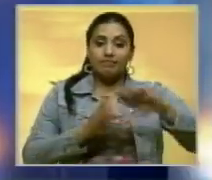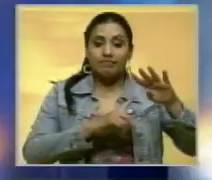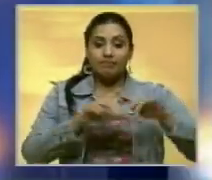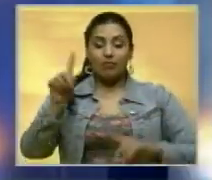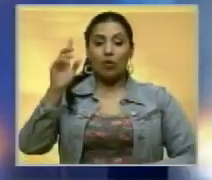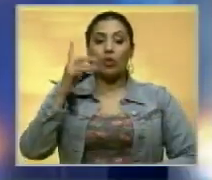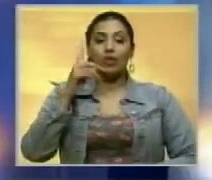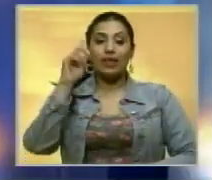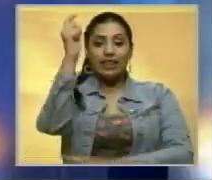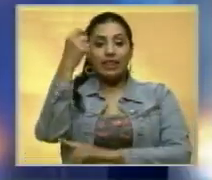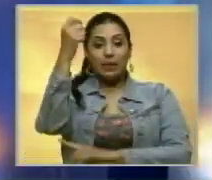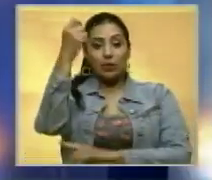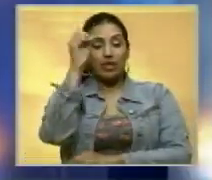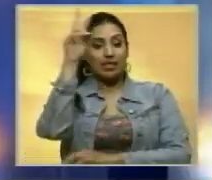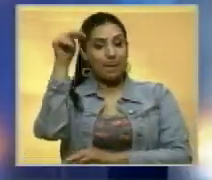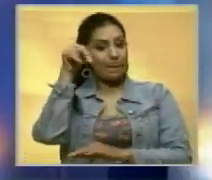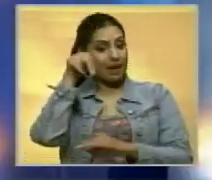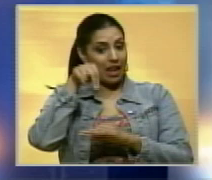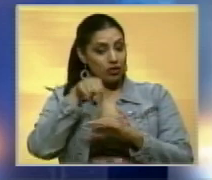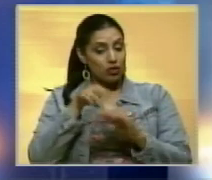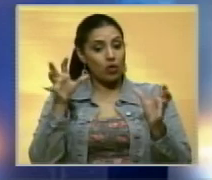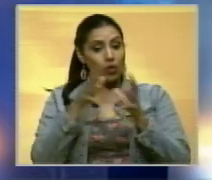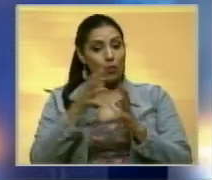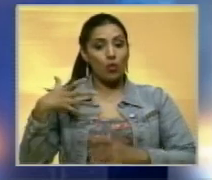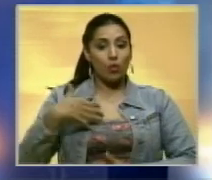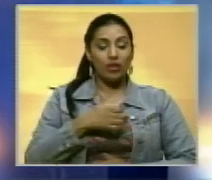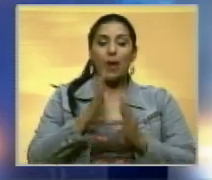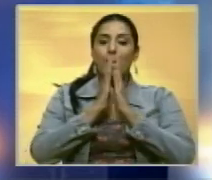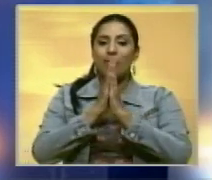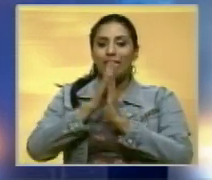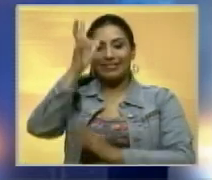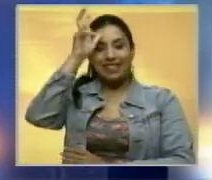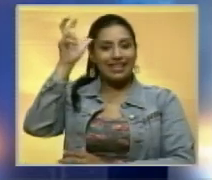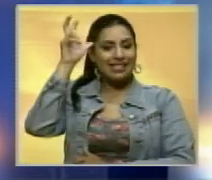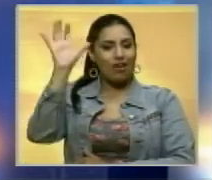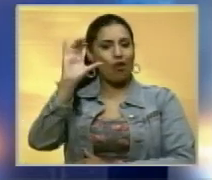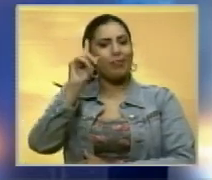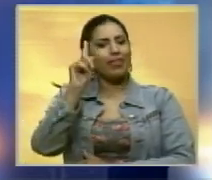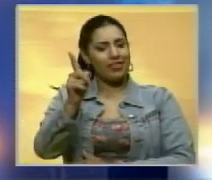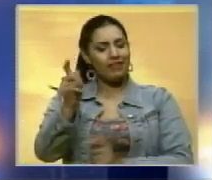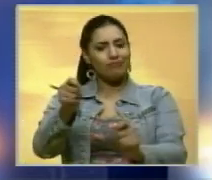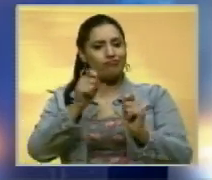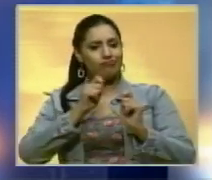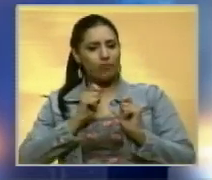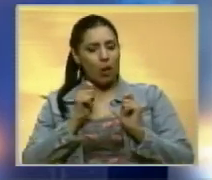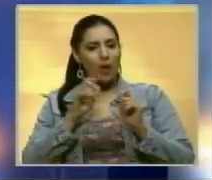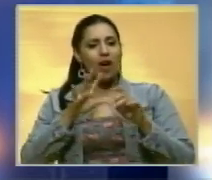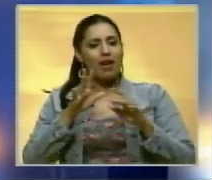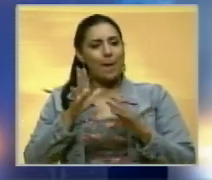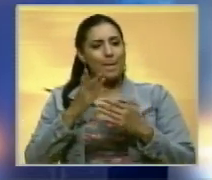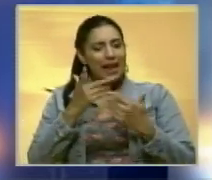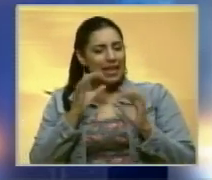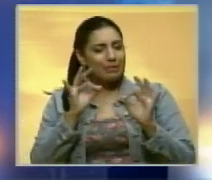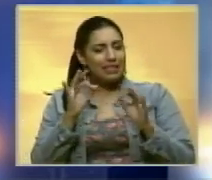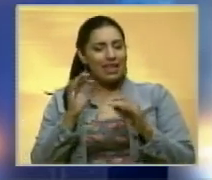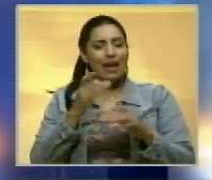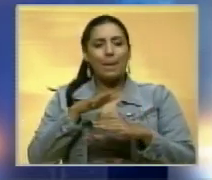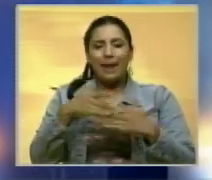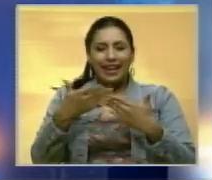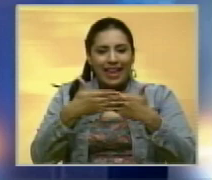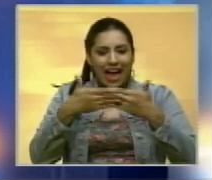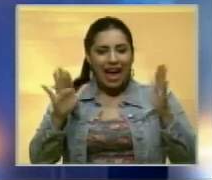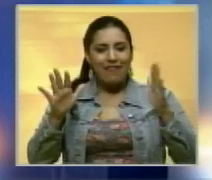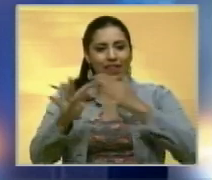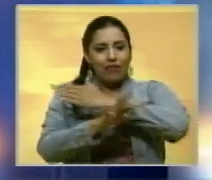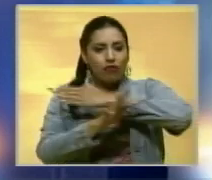Lady Gómez, diputada a la Asamblea Nacional por la Unidad, pidió a la Cancillería colombiana que se otorgue una medida de excepción para abrir la frontera este